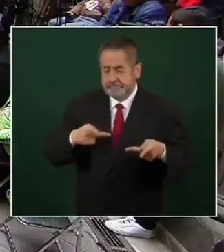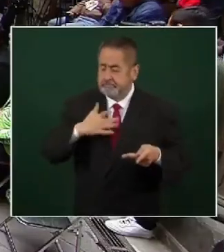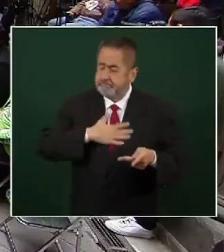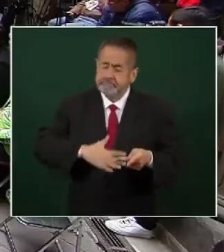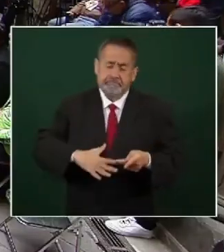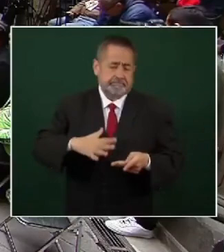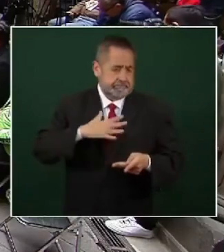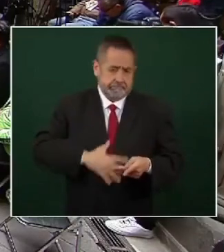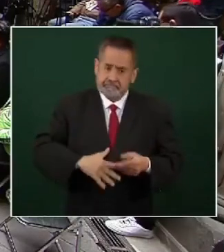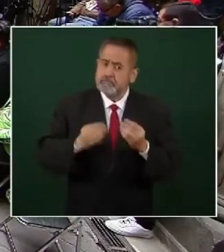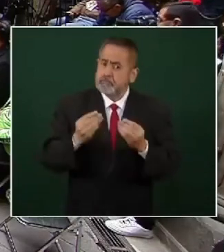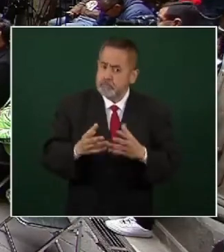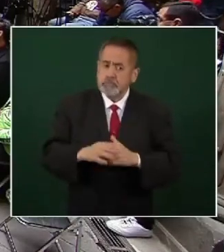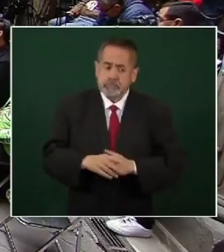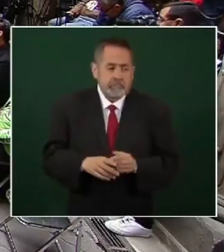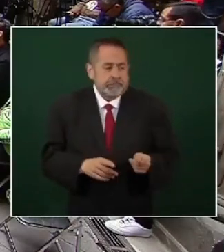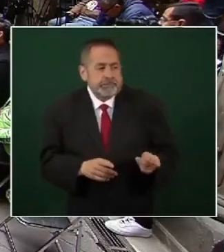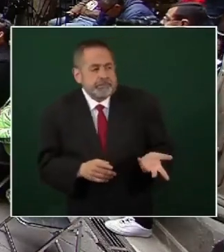Entonces,